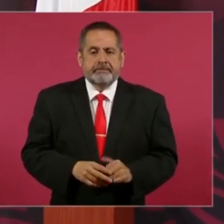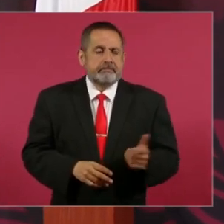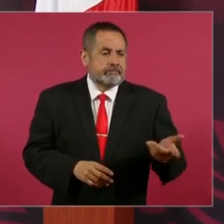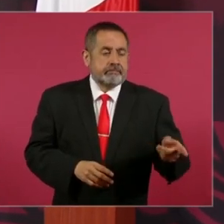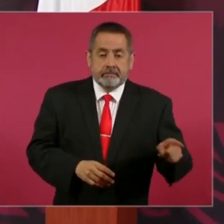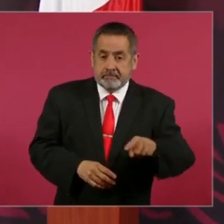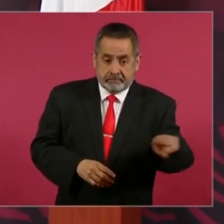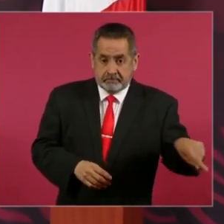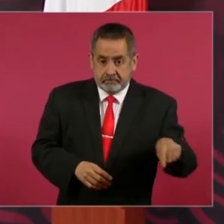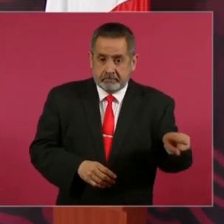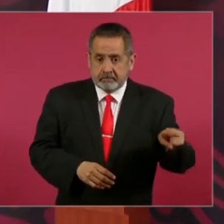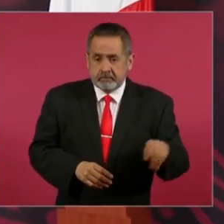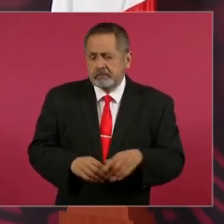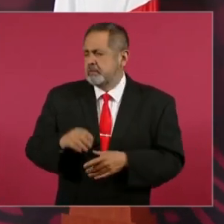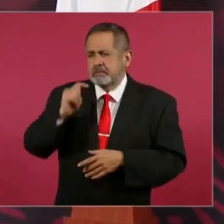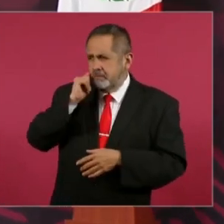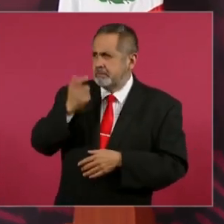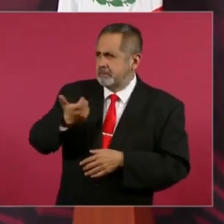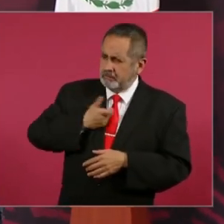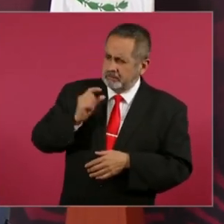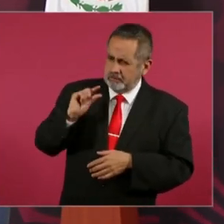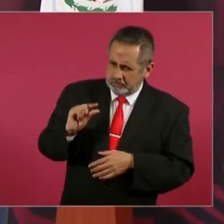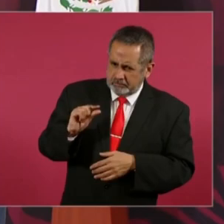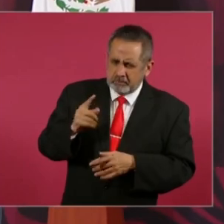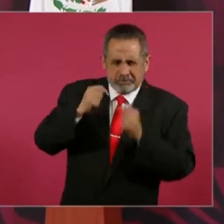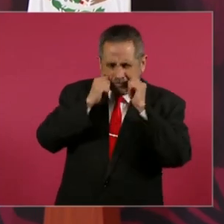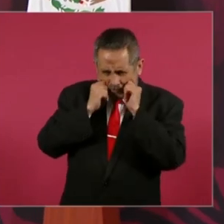pero me quiero quedar aquí con la columna,